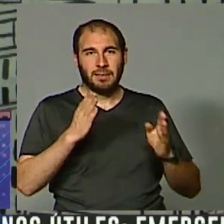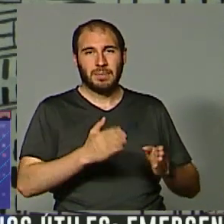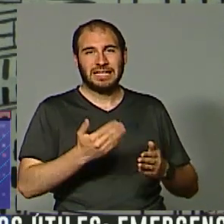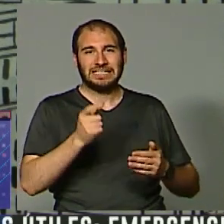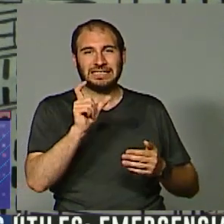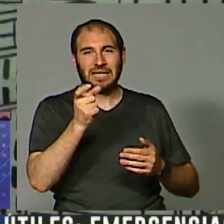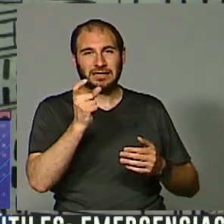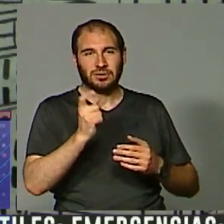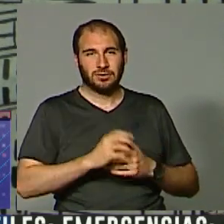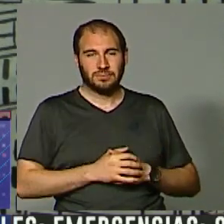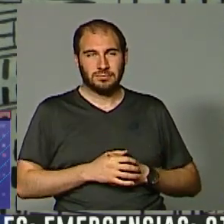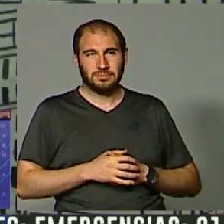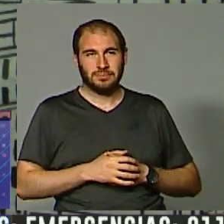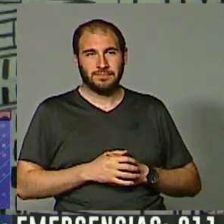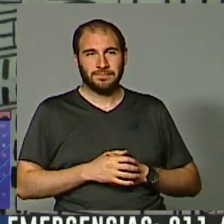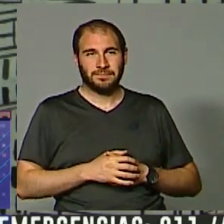texto